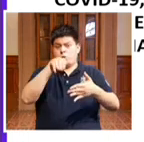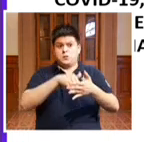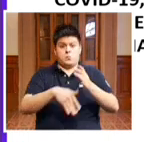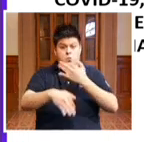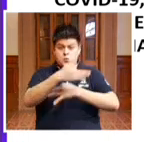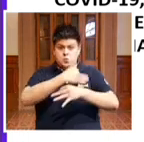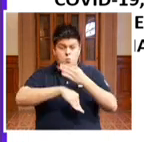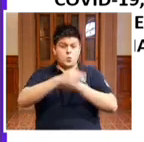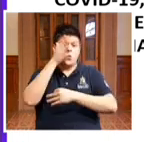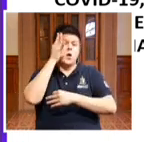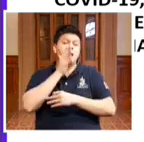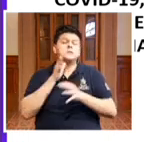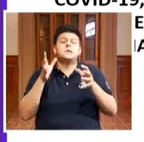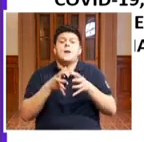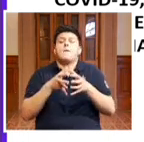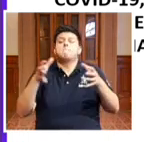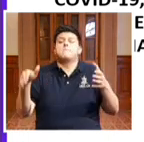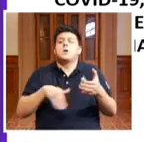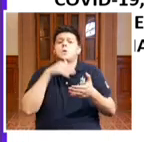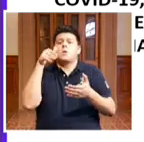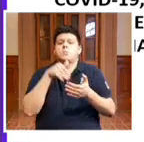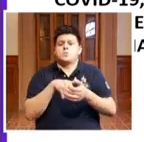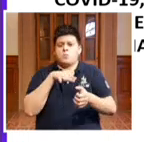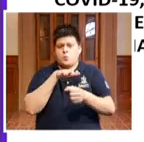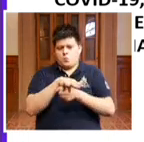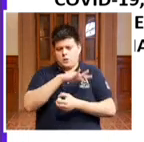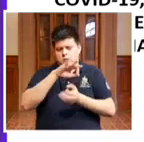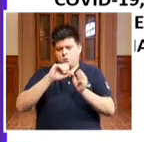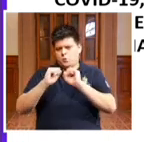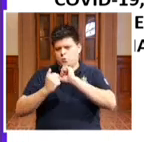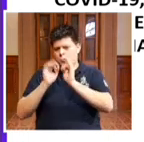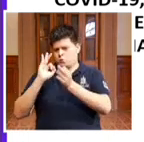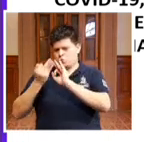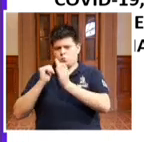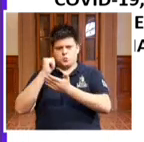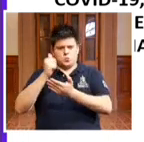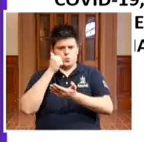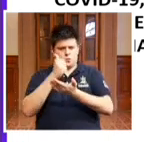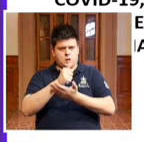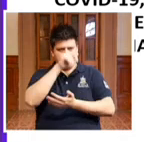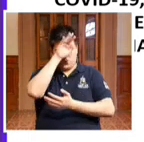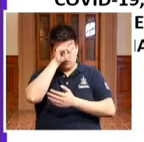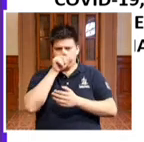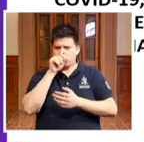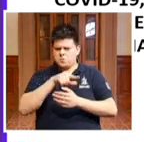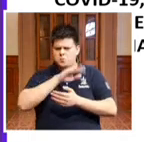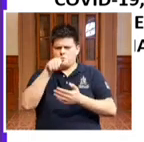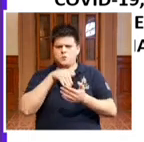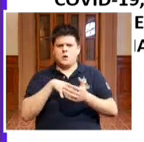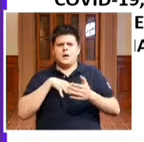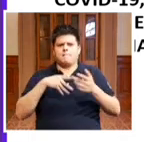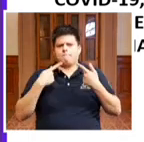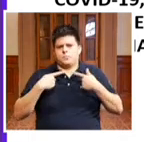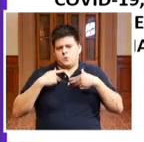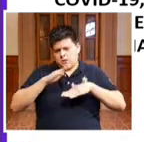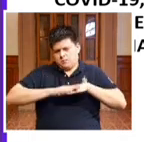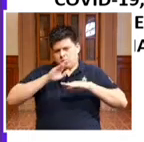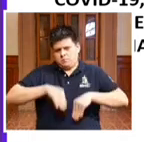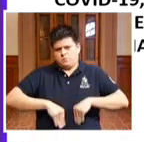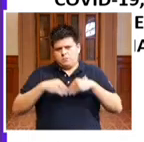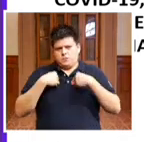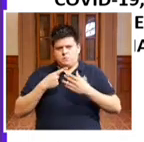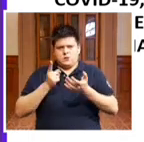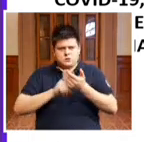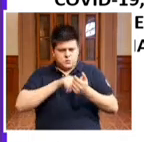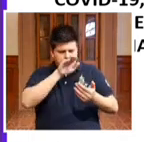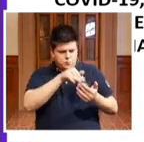municipios, concentrándose principalmente en el área metropolitana, que son los municipios que tienen más densidad poblacional y